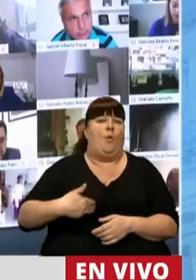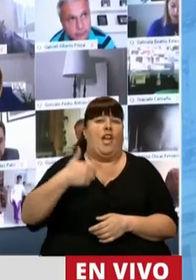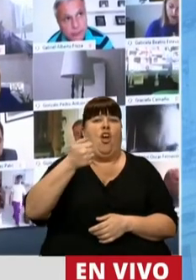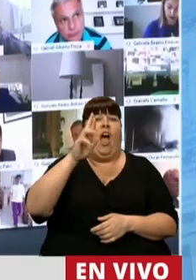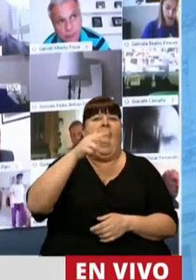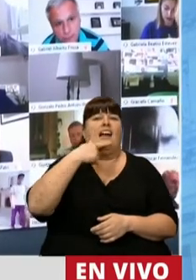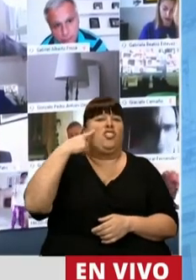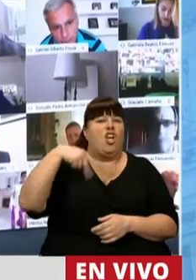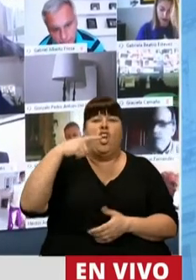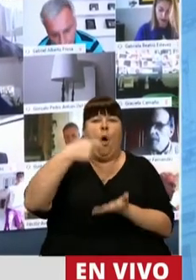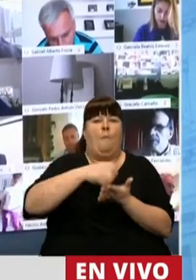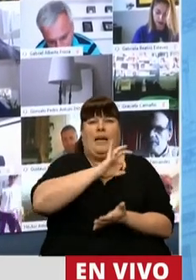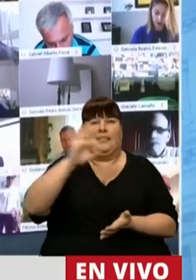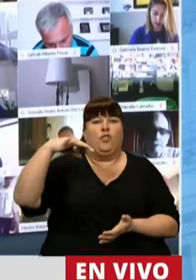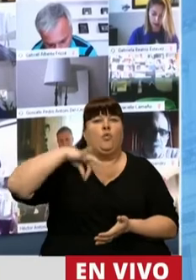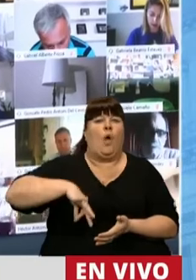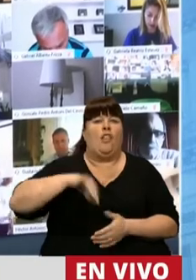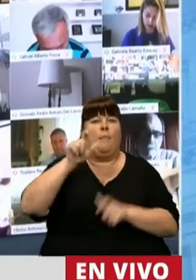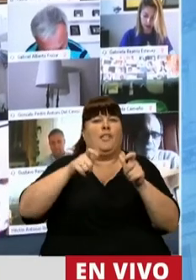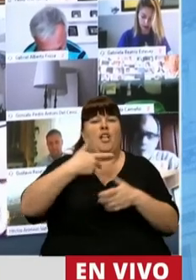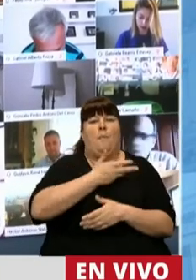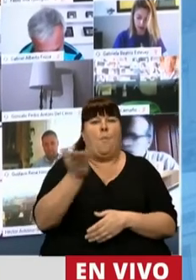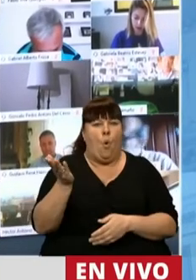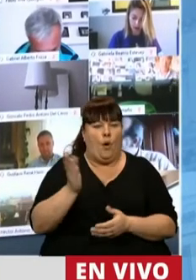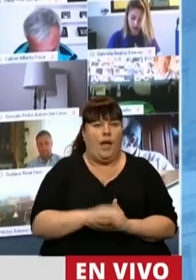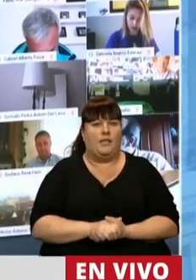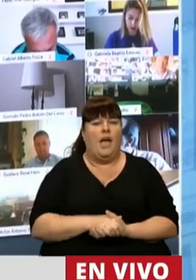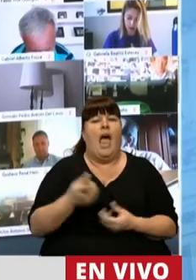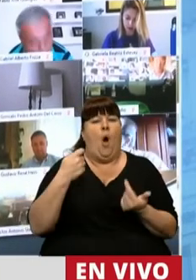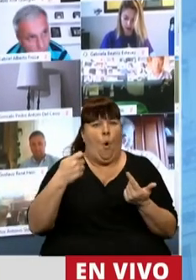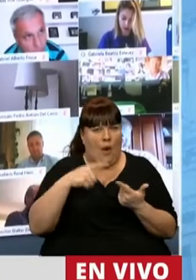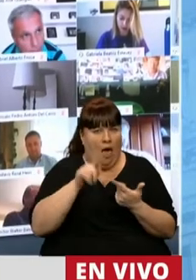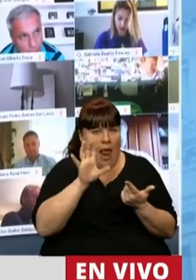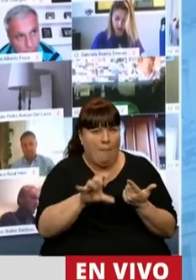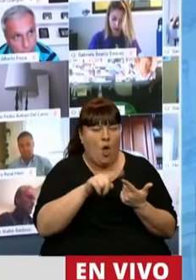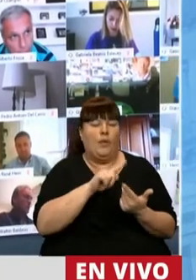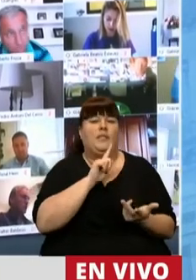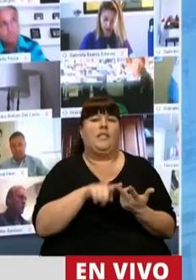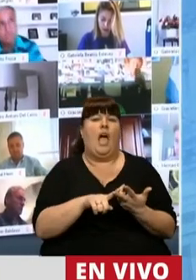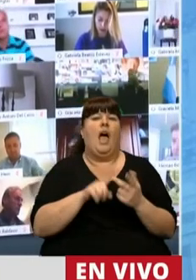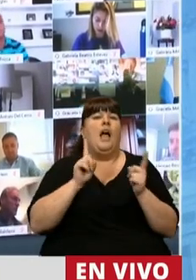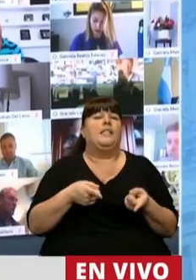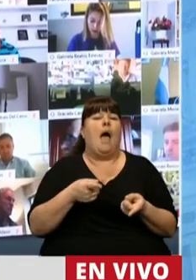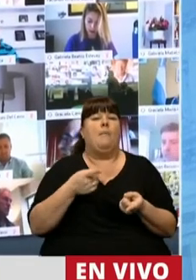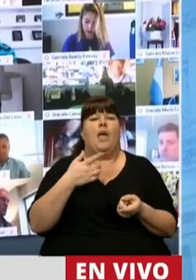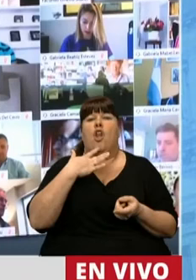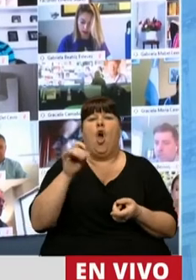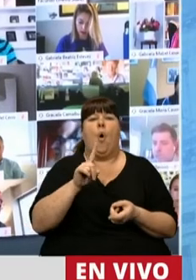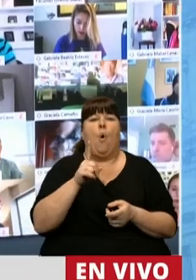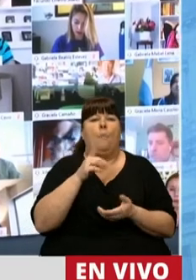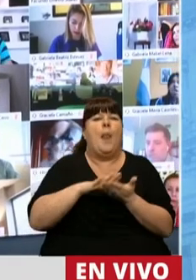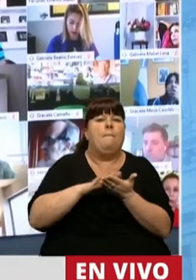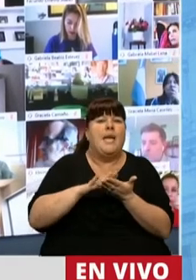Mariano Arcioni en pagar los salarios de los agentes públicos, de los jubilados provinciales, e incumplir con los